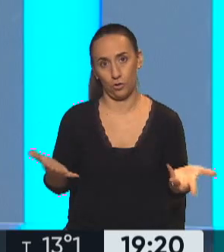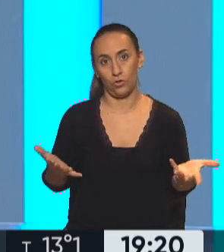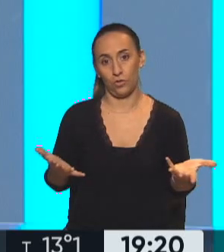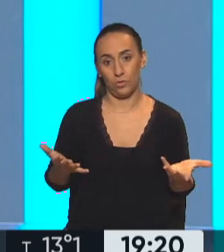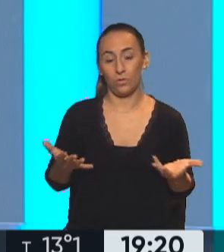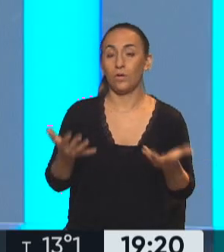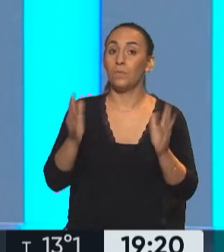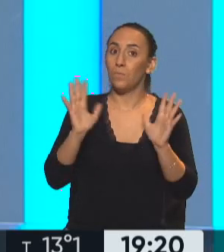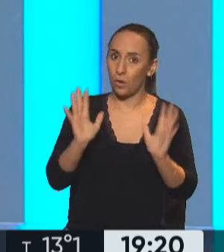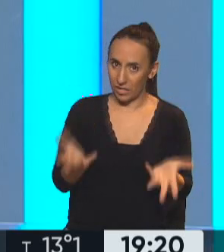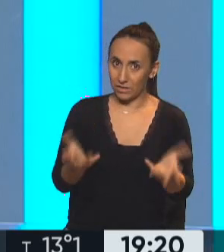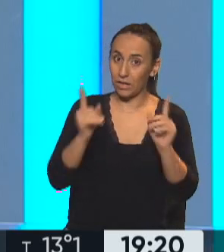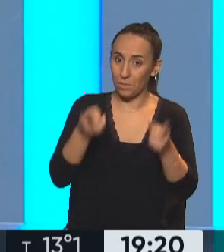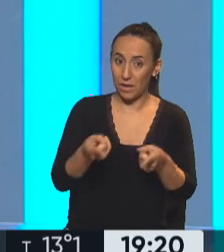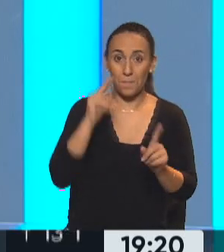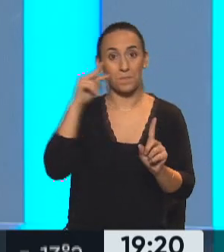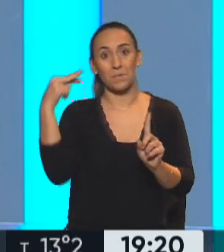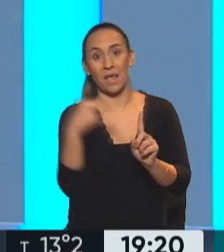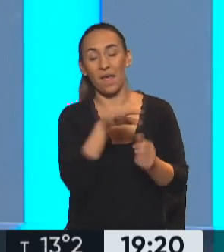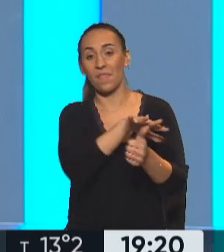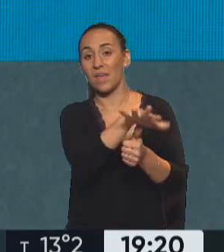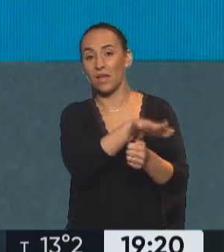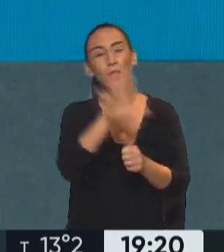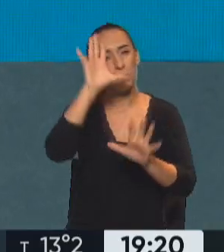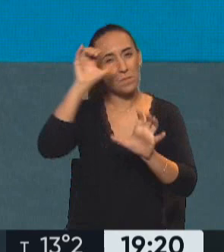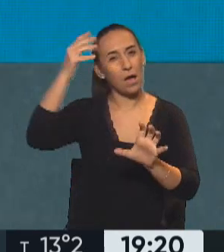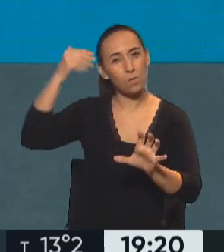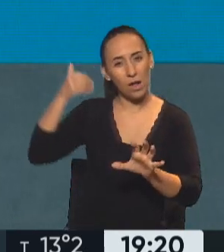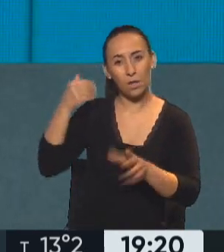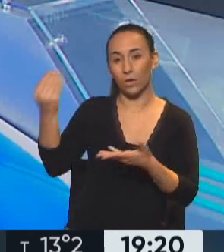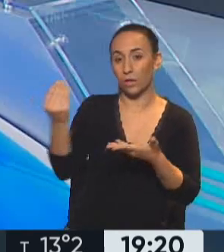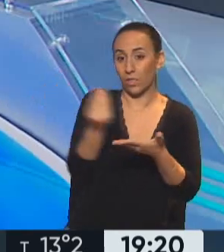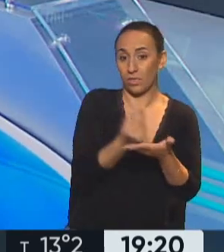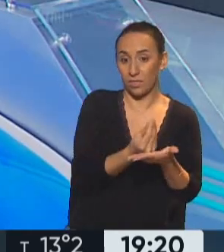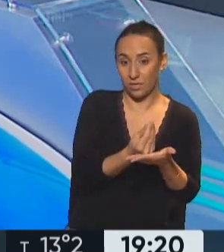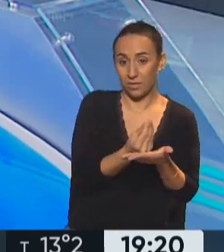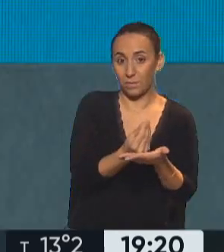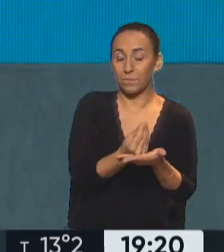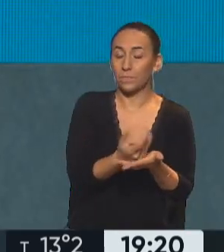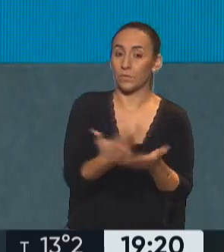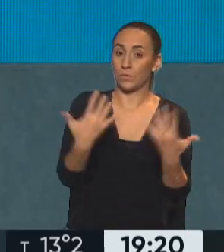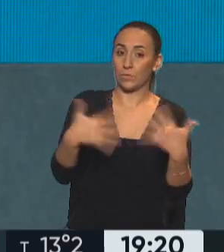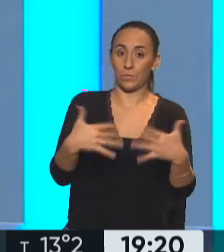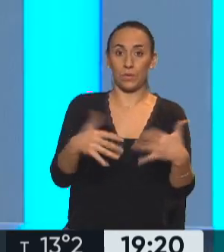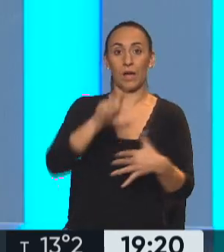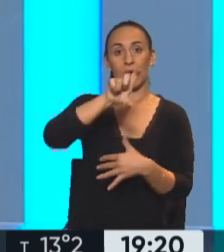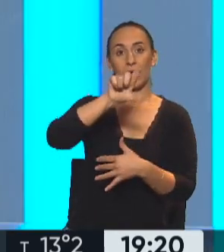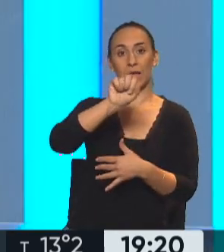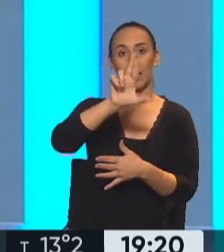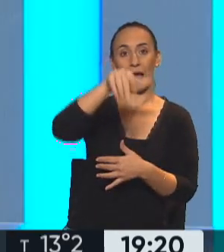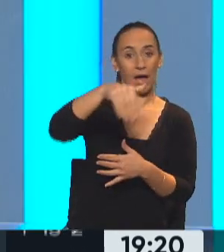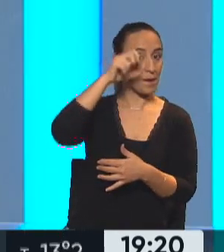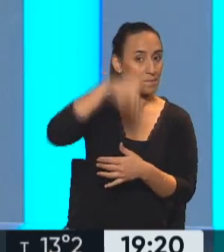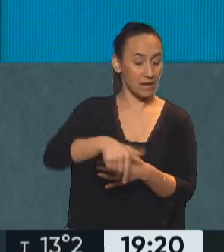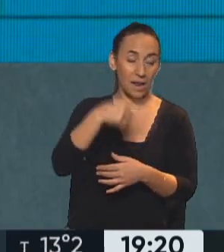naturaleza, la perspectiva de género. Me Nosotros acuerdo cuando necesitamos entró Argibay, Ah, lo que no, sí. significó Carmen Argibay. una designación